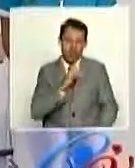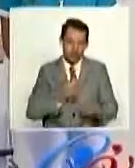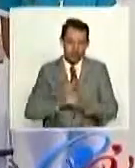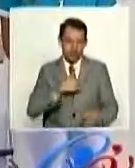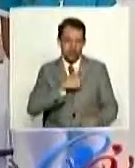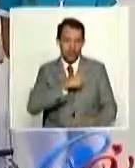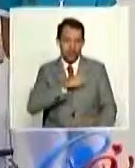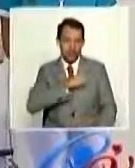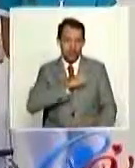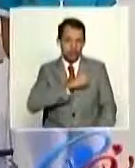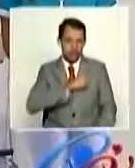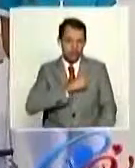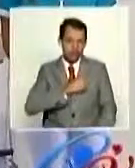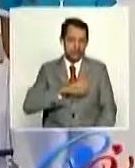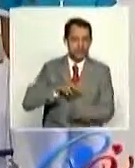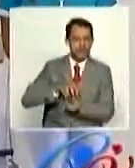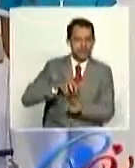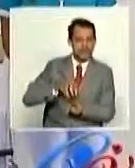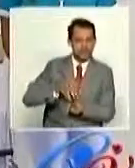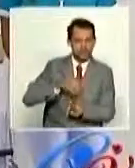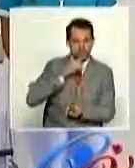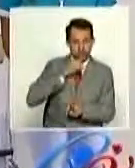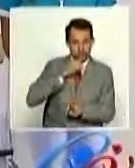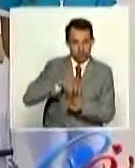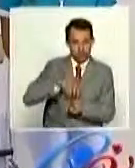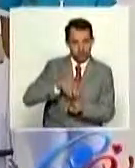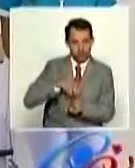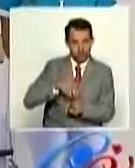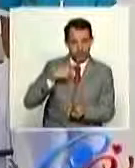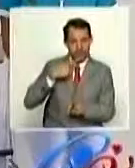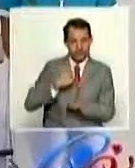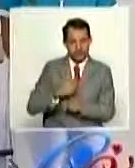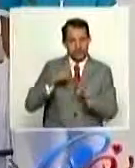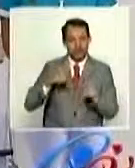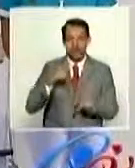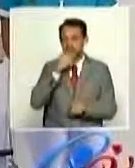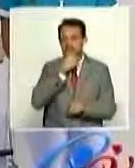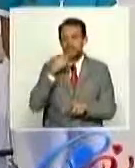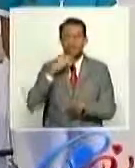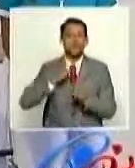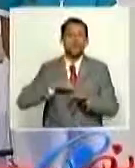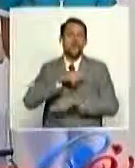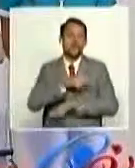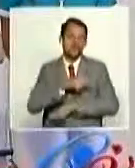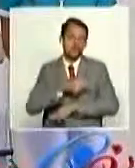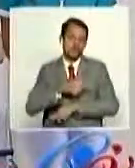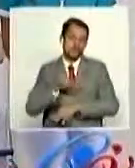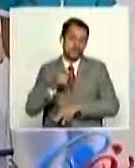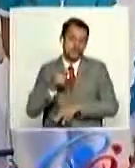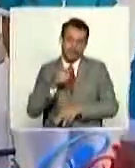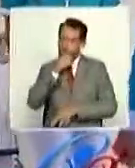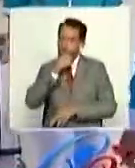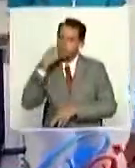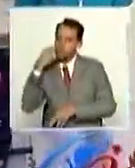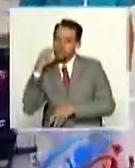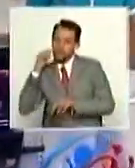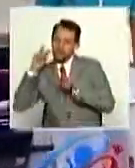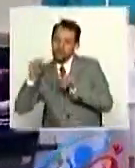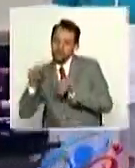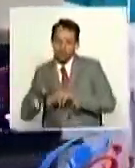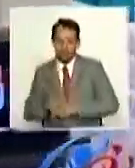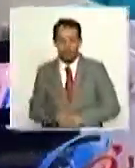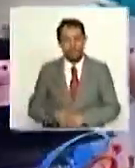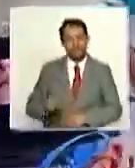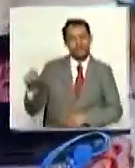y de riñón por problemas odontológicos. ¿Por qué no abrirle la boca al paciente? Continuamos con este caso clínico, doctor Efraín. Gracias,